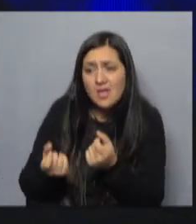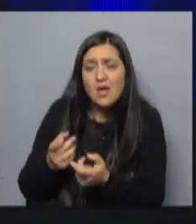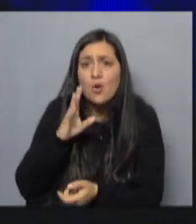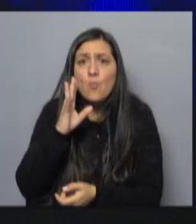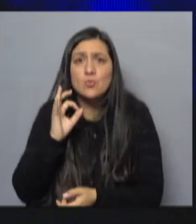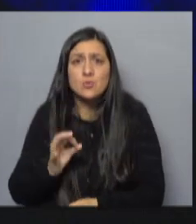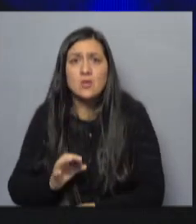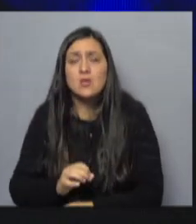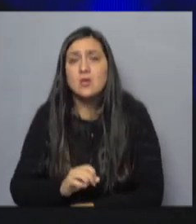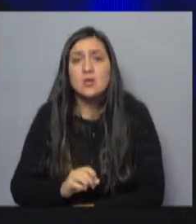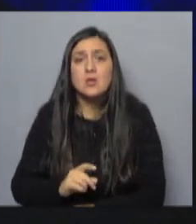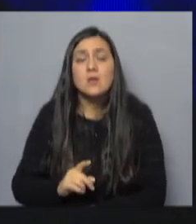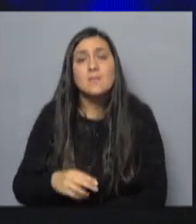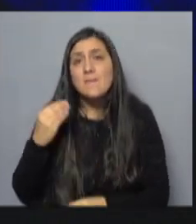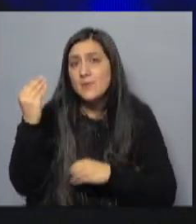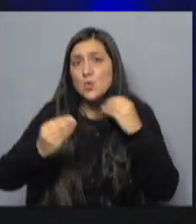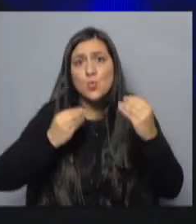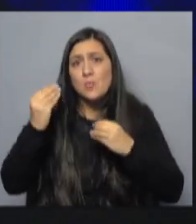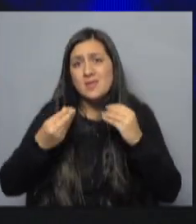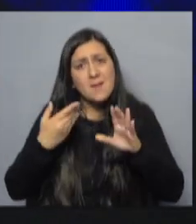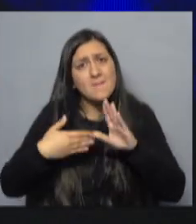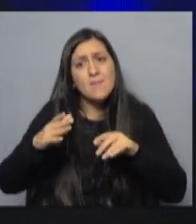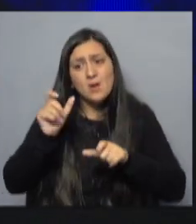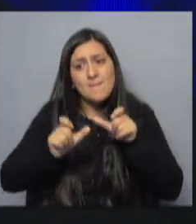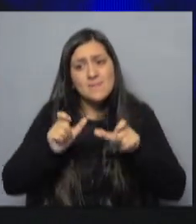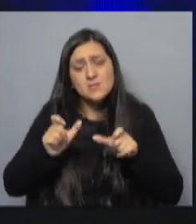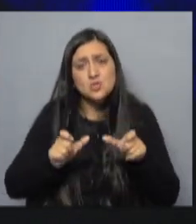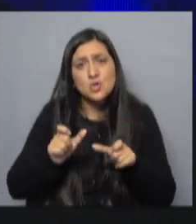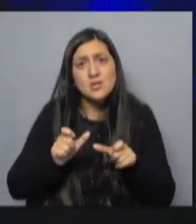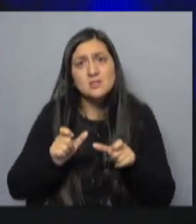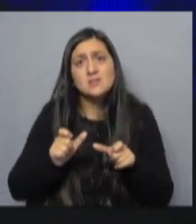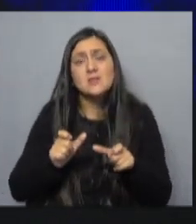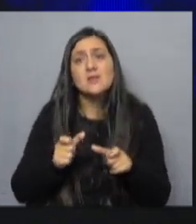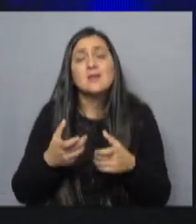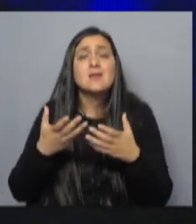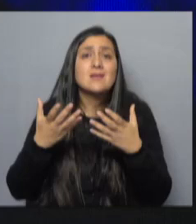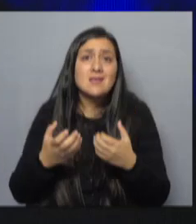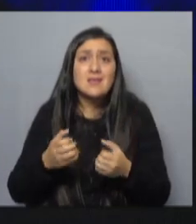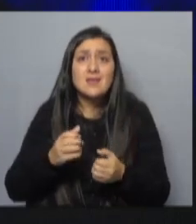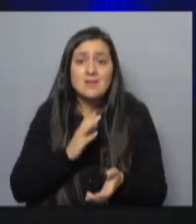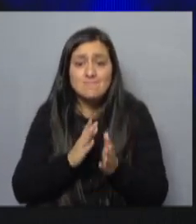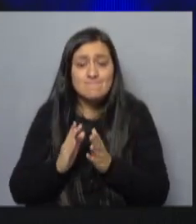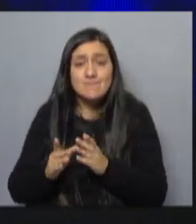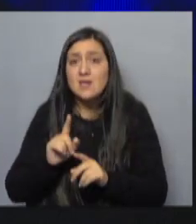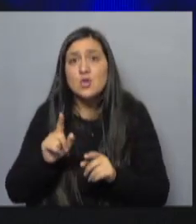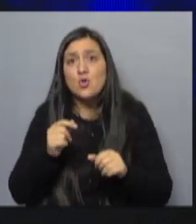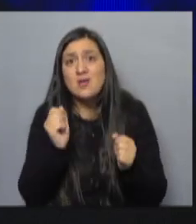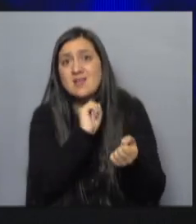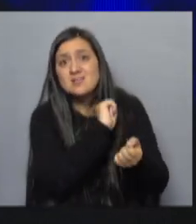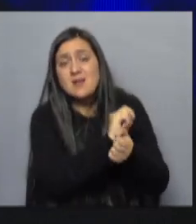tantas LUC. Me preocuparía más por personas que quieren hacer cosas y no por encerrar gente porque tiene 5, 6, 7, 10 gramos de porro.